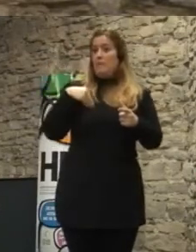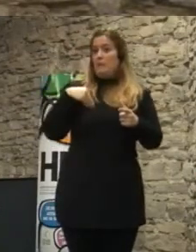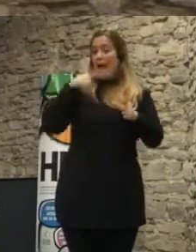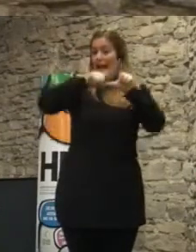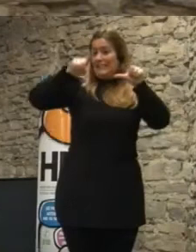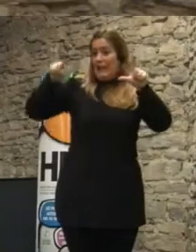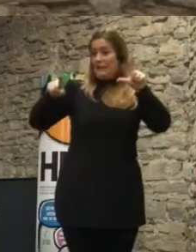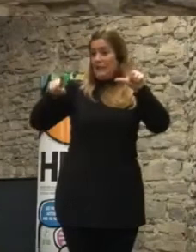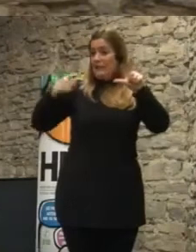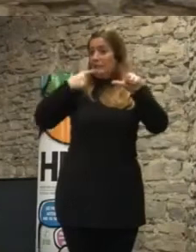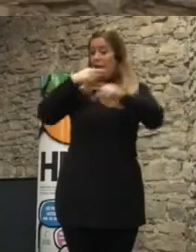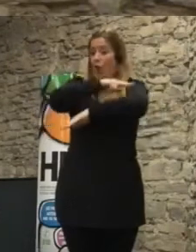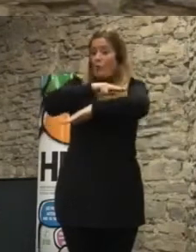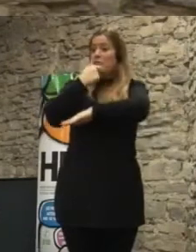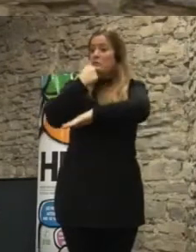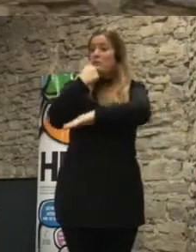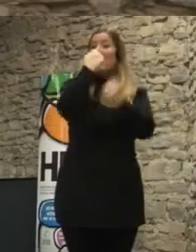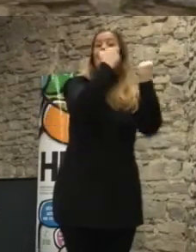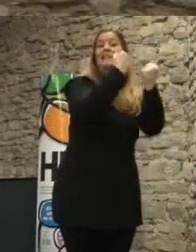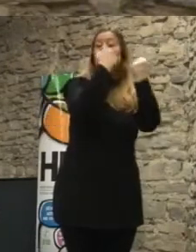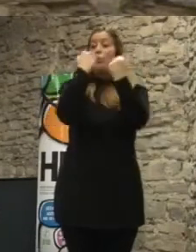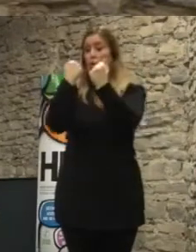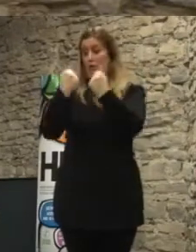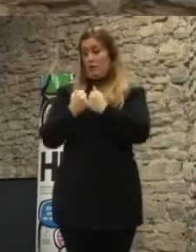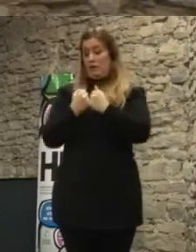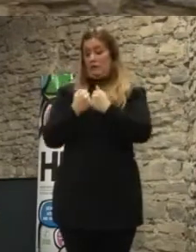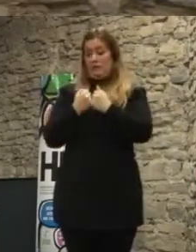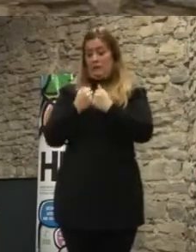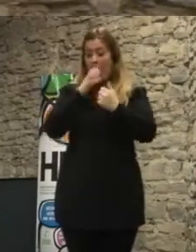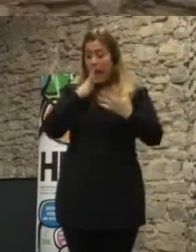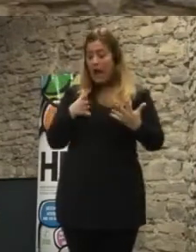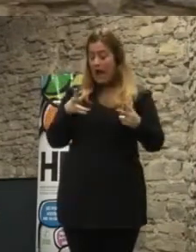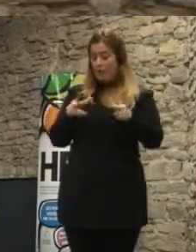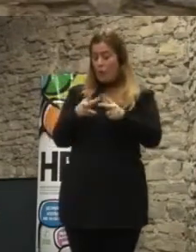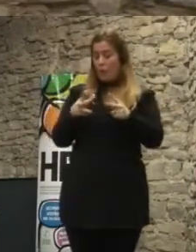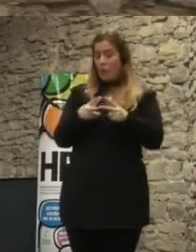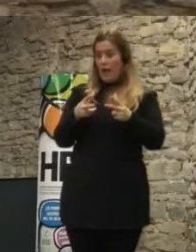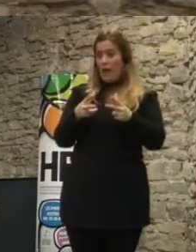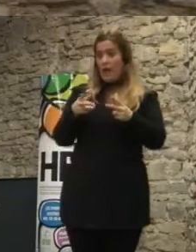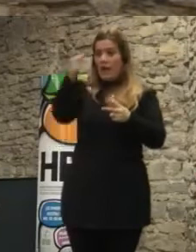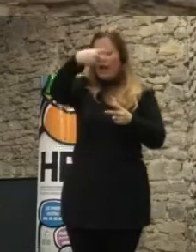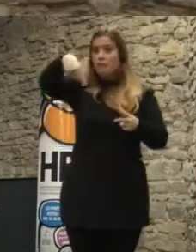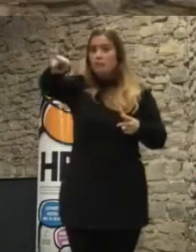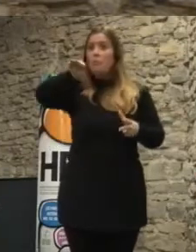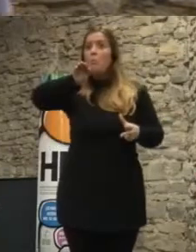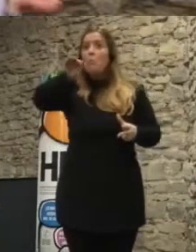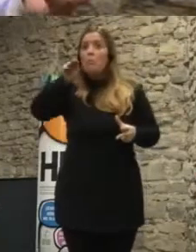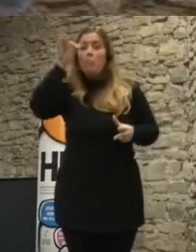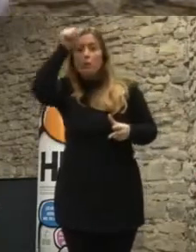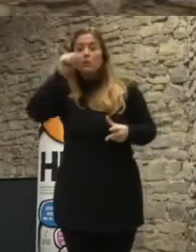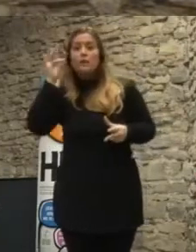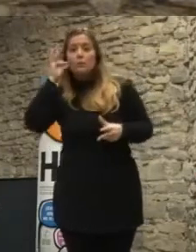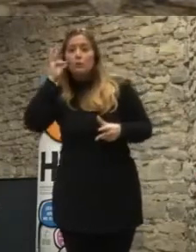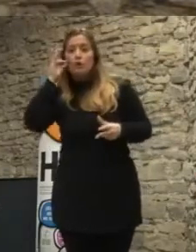las instituciones de la sociedad en la que vosotras y vosotros tenéis más